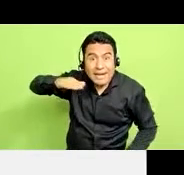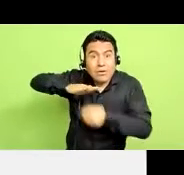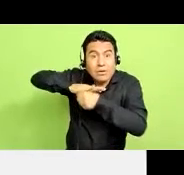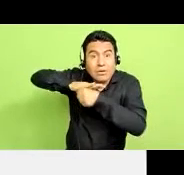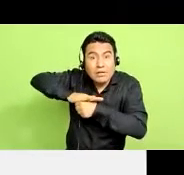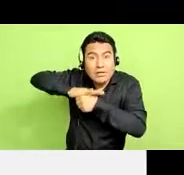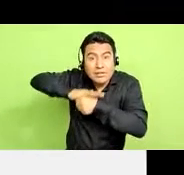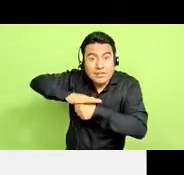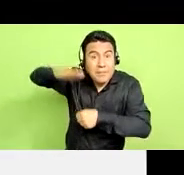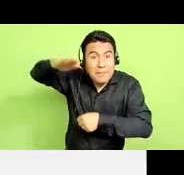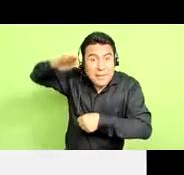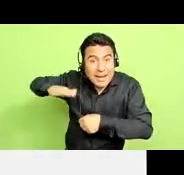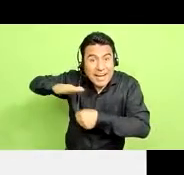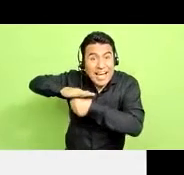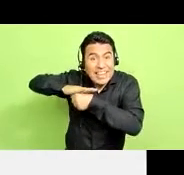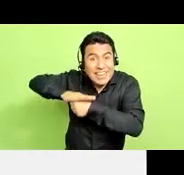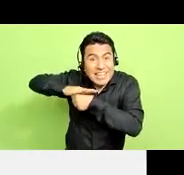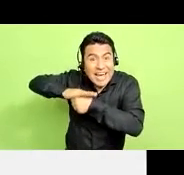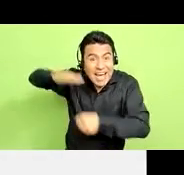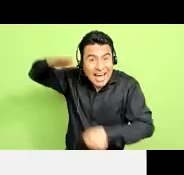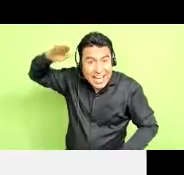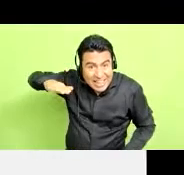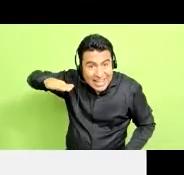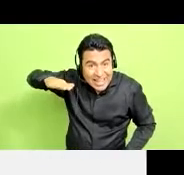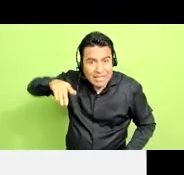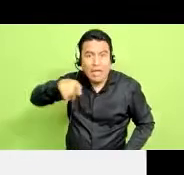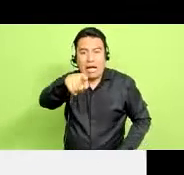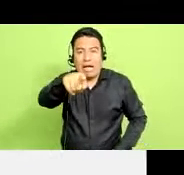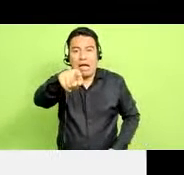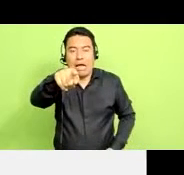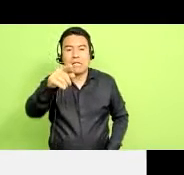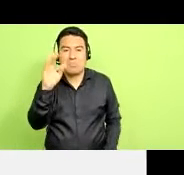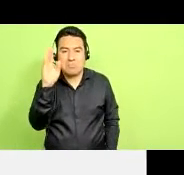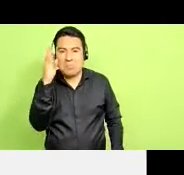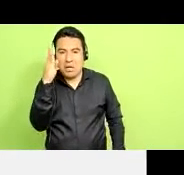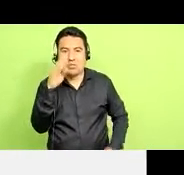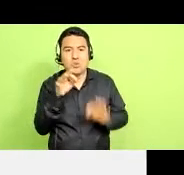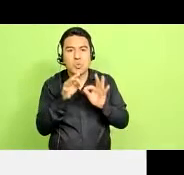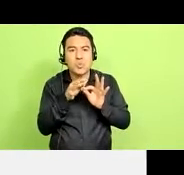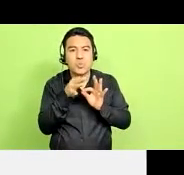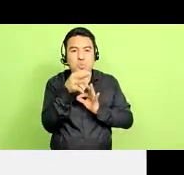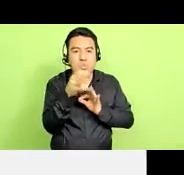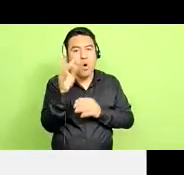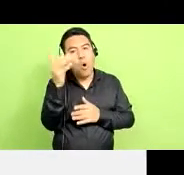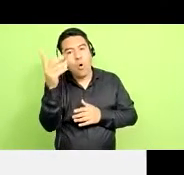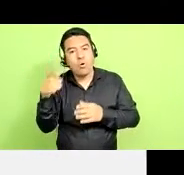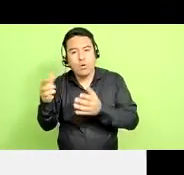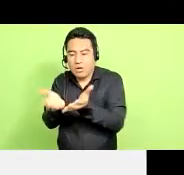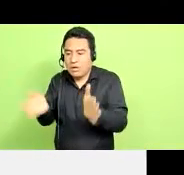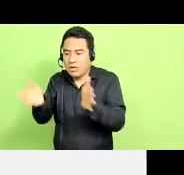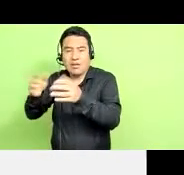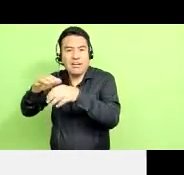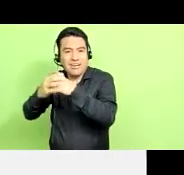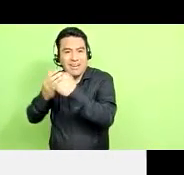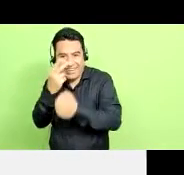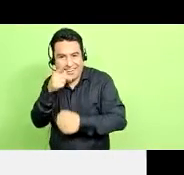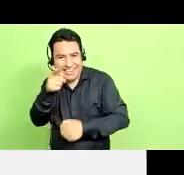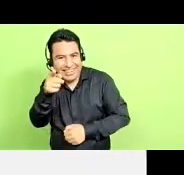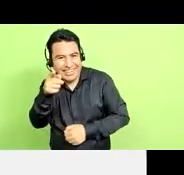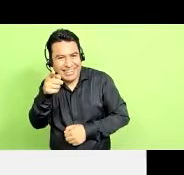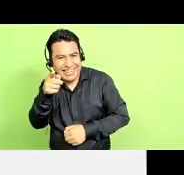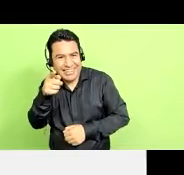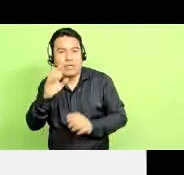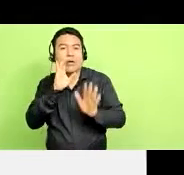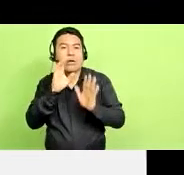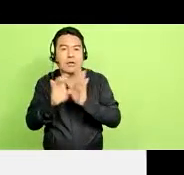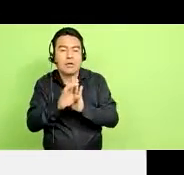y las alturas son diferentes se estaba incorporando que este servicio higiénico se se incorpore en los